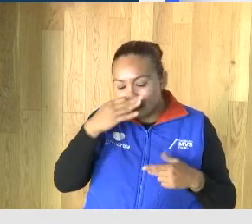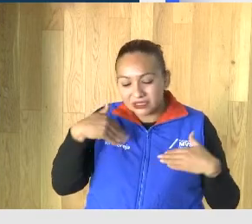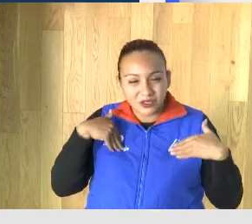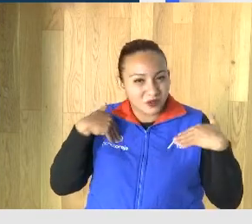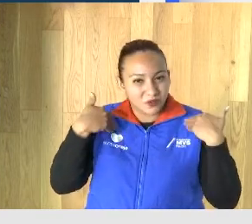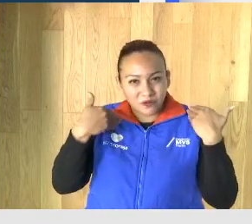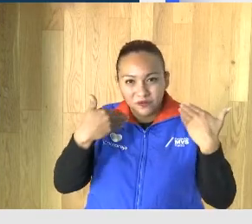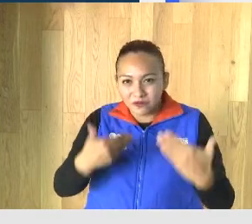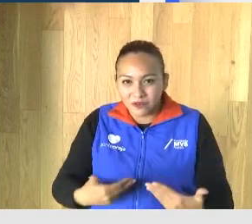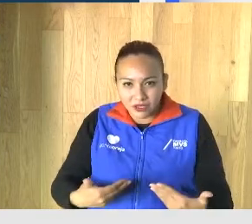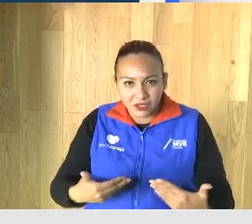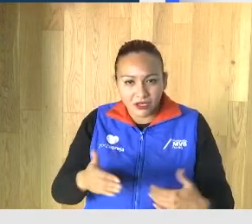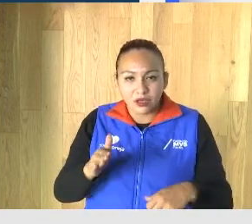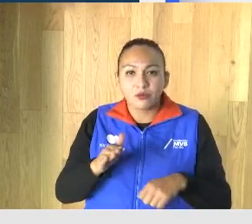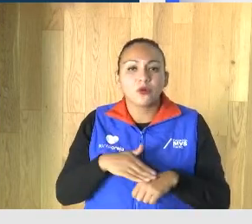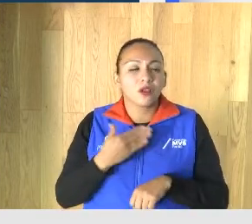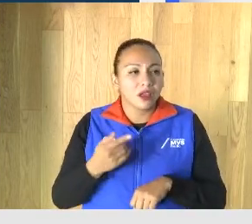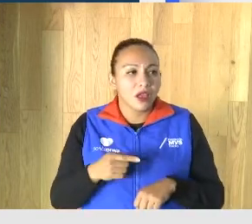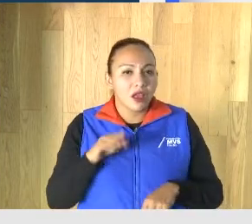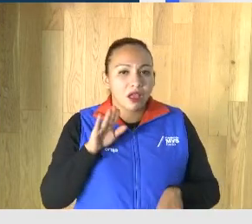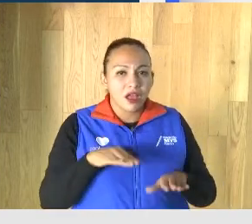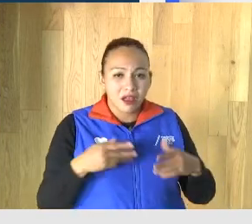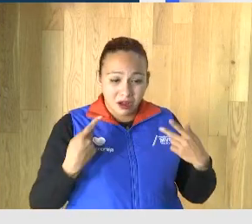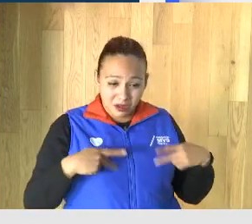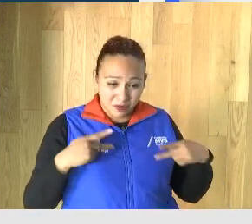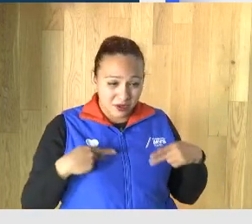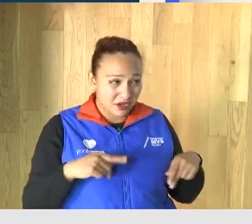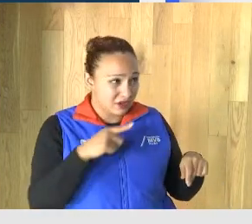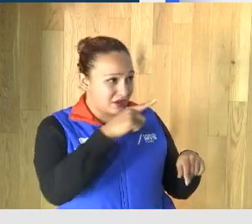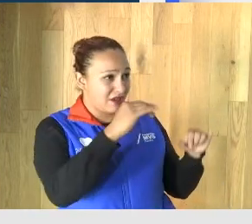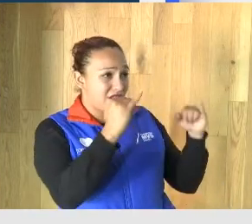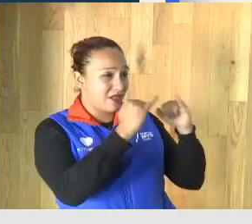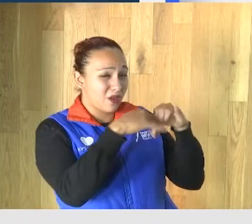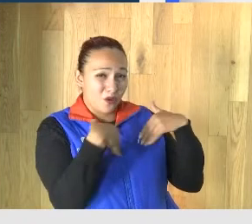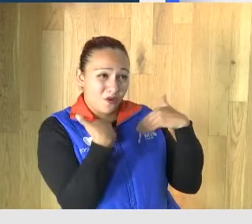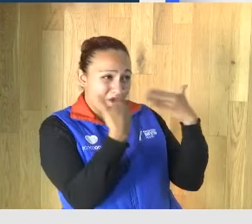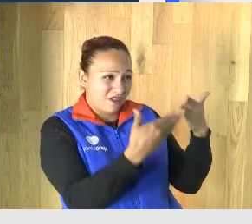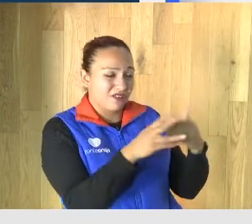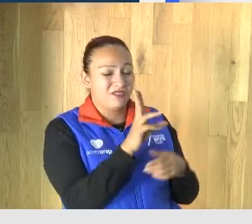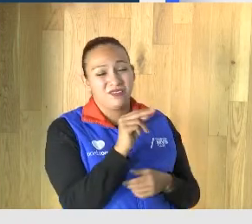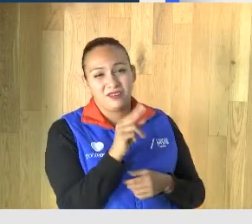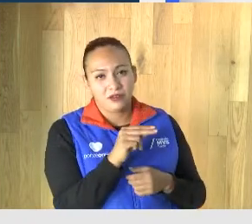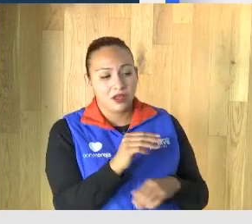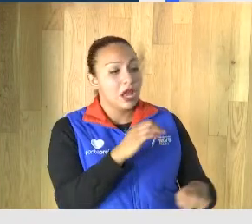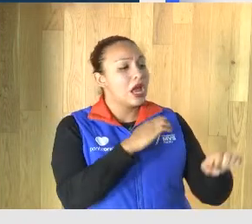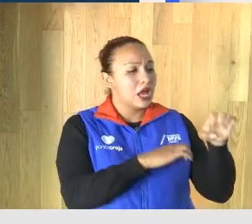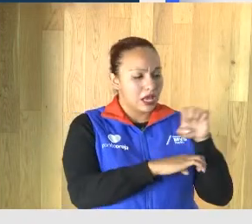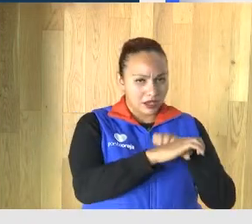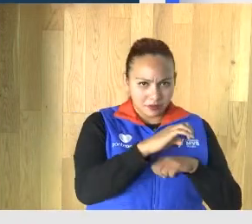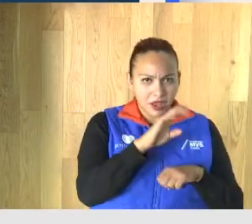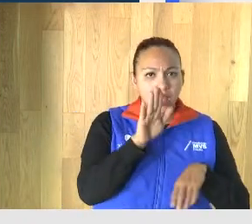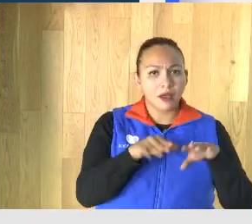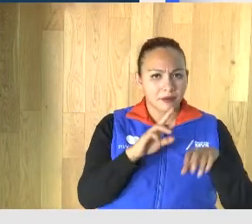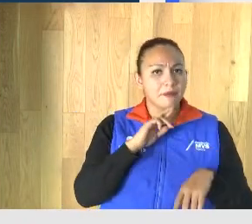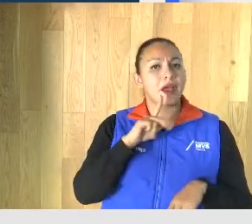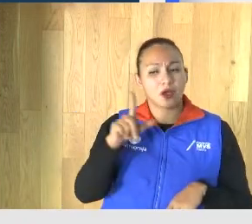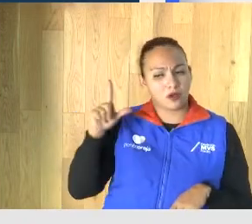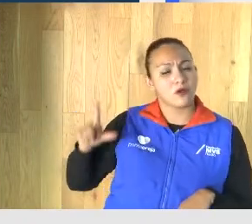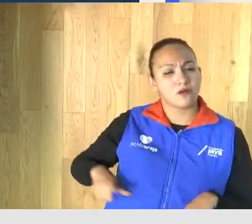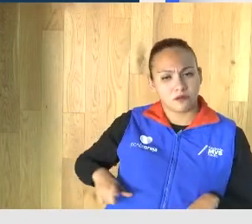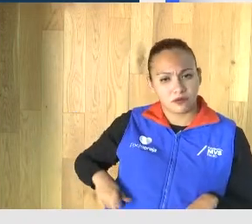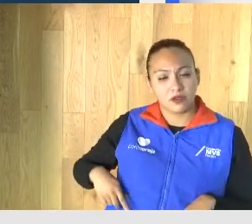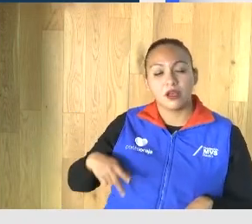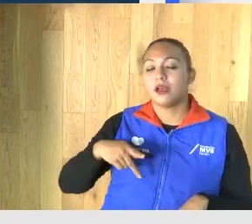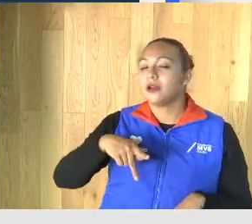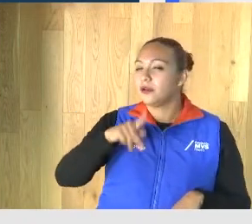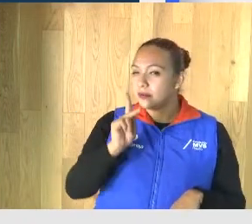de falta de confianza en las instituciones. Si bien las empresas tienen una mejor percepción que gobiernos y medios de comunicación, pero